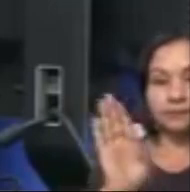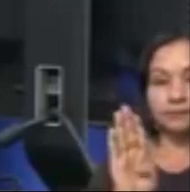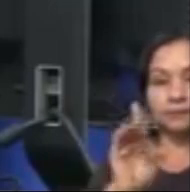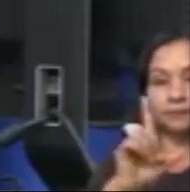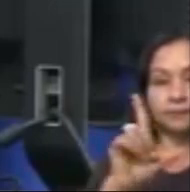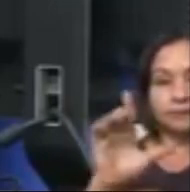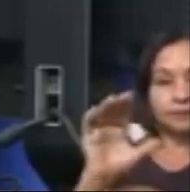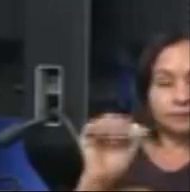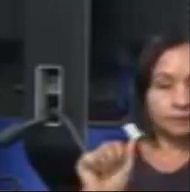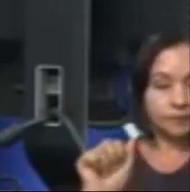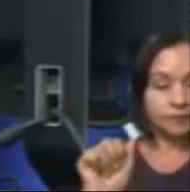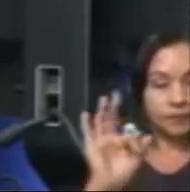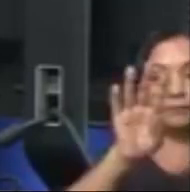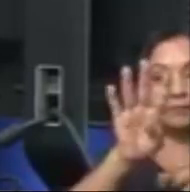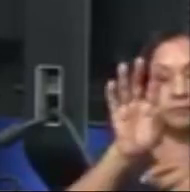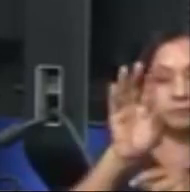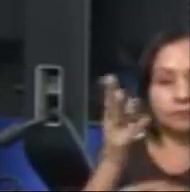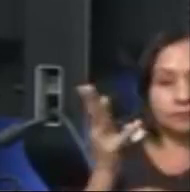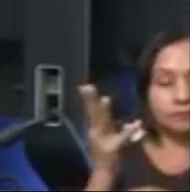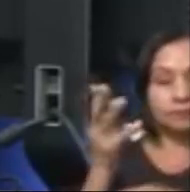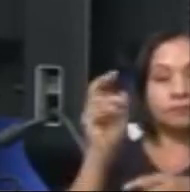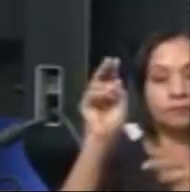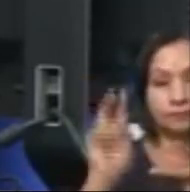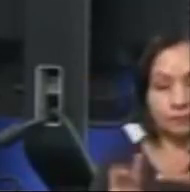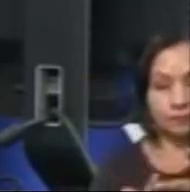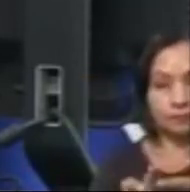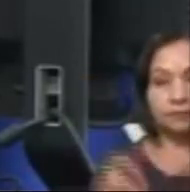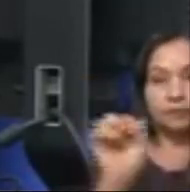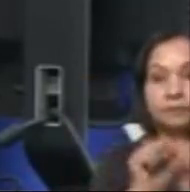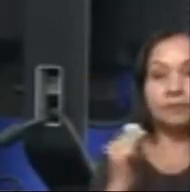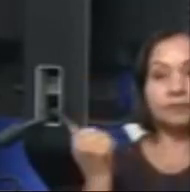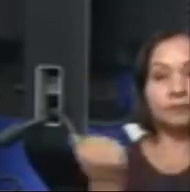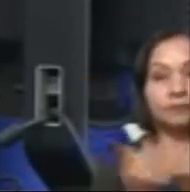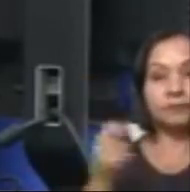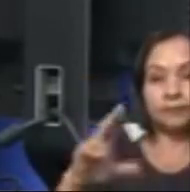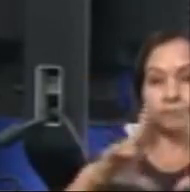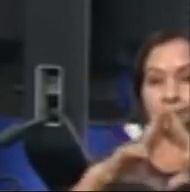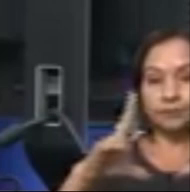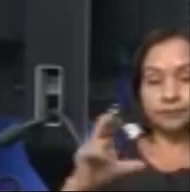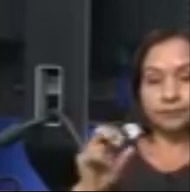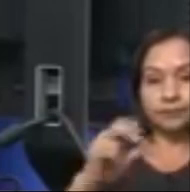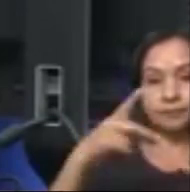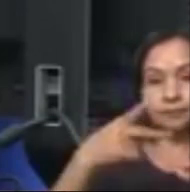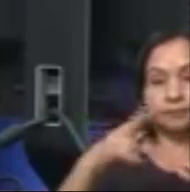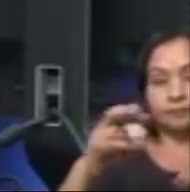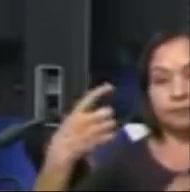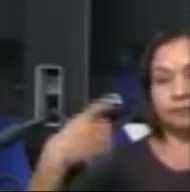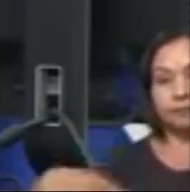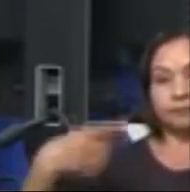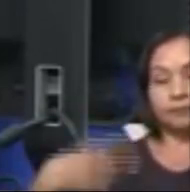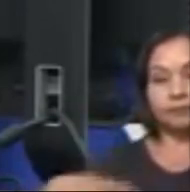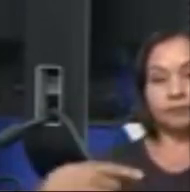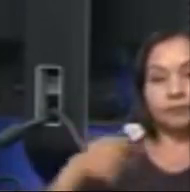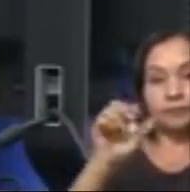Arauz Fundemuni. 2. Asociación Nicaragüense Pro Derechos Humanos